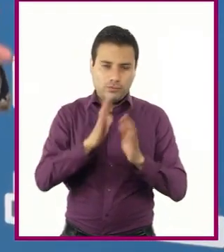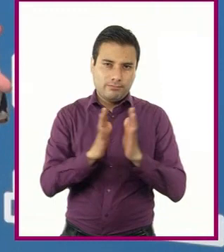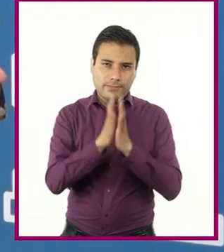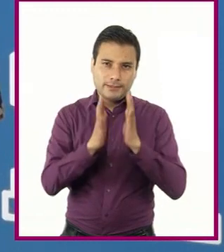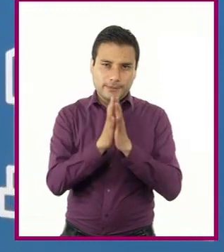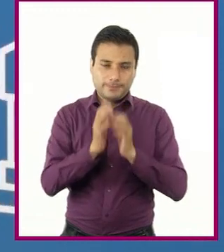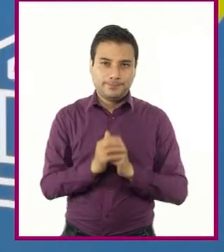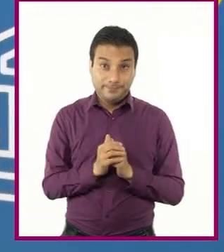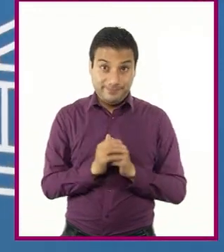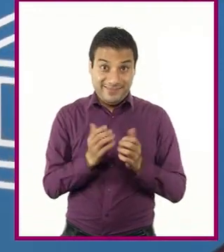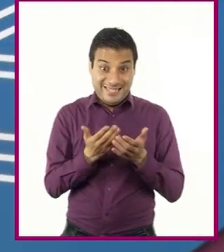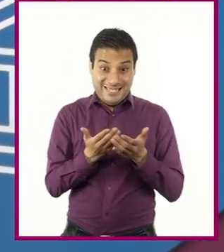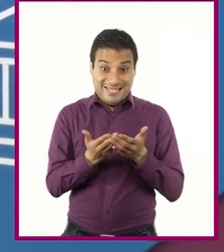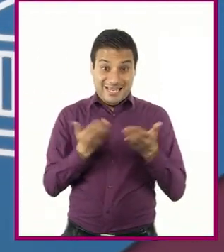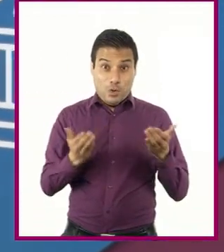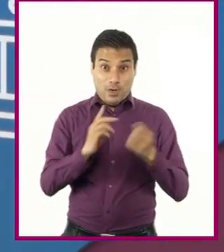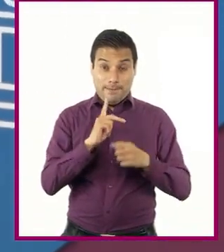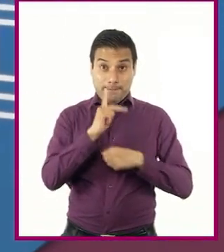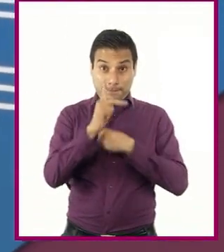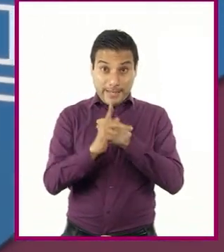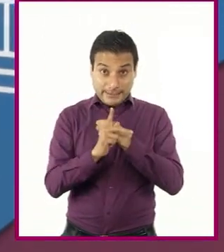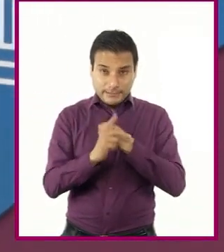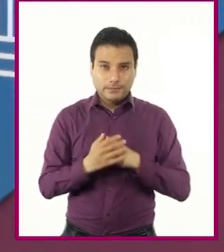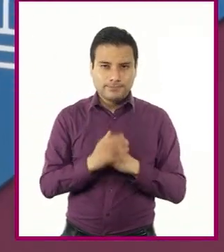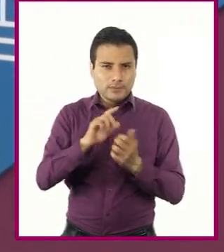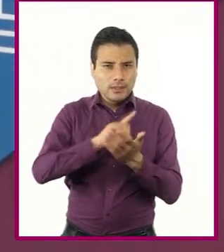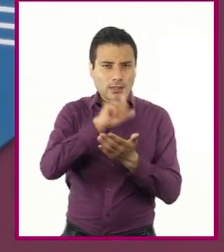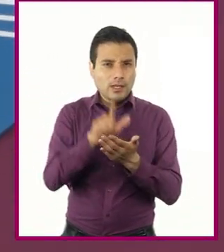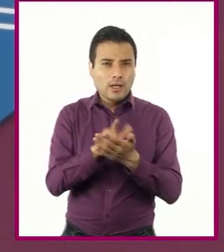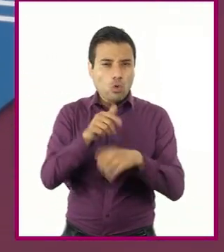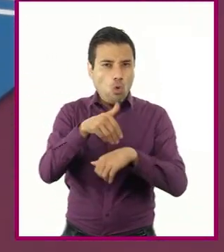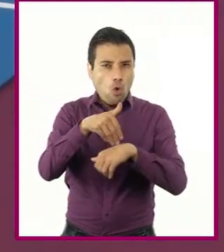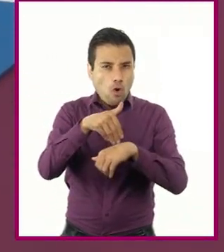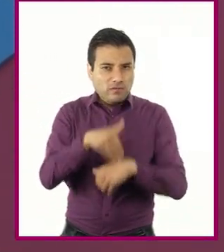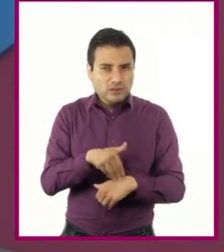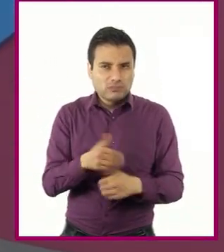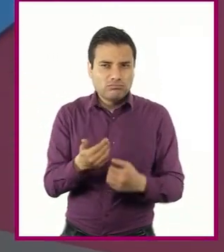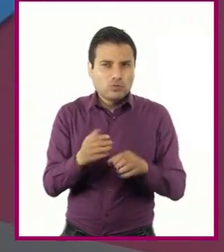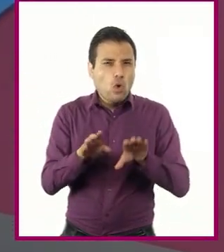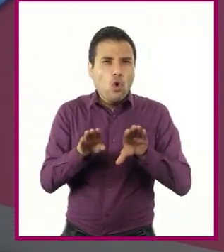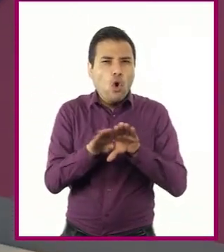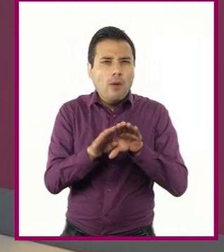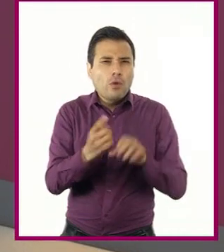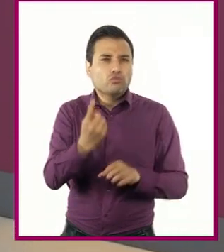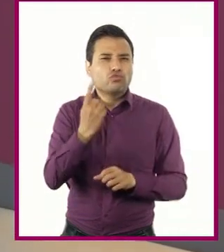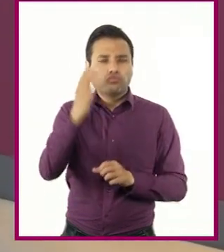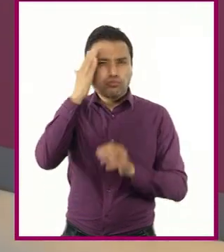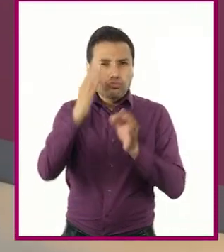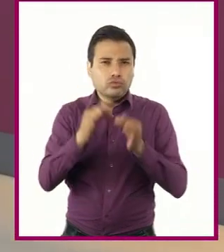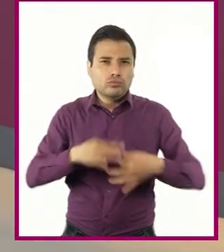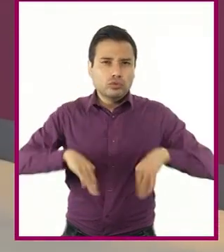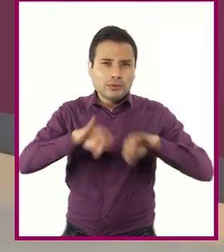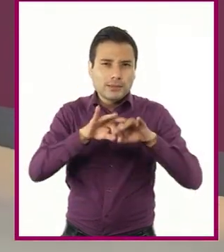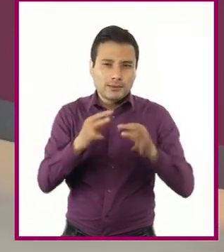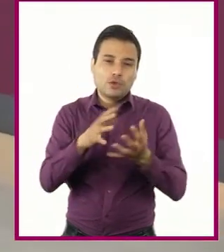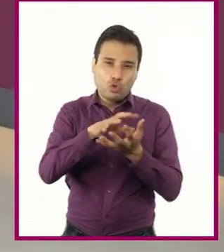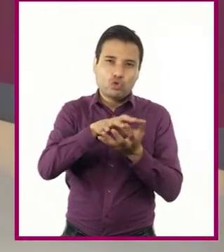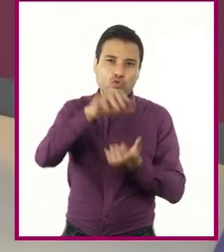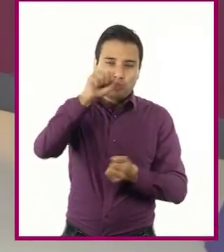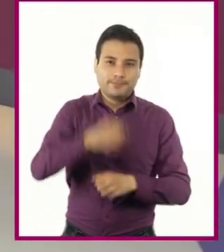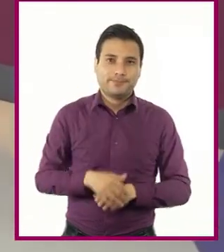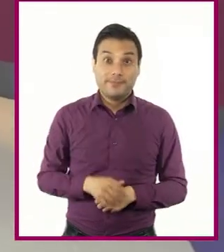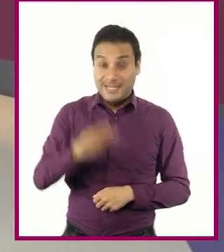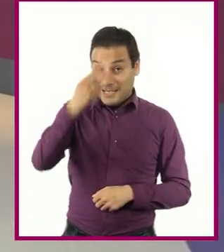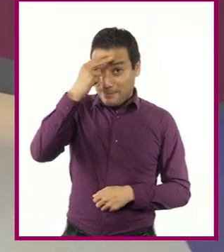los estados modernos, la base del Estado de Derecho es la Constitución que rige al país. En México es en